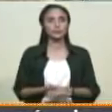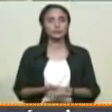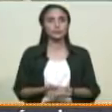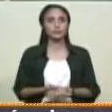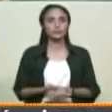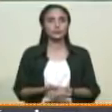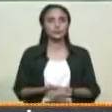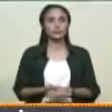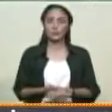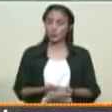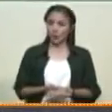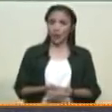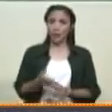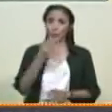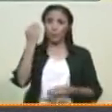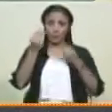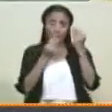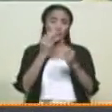Porque tú sabes que es triste.